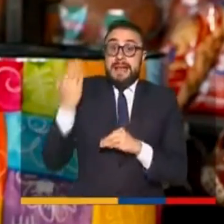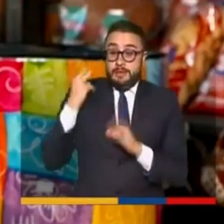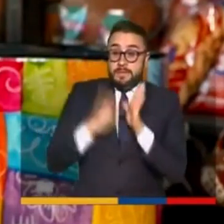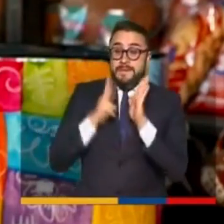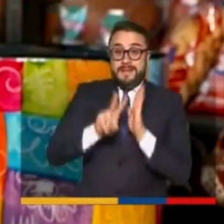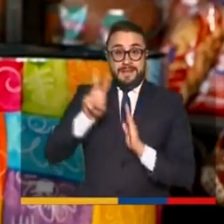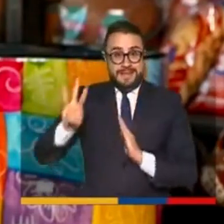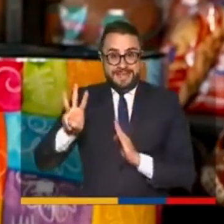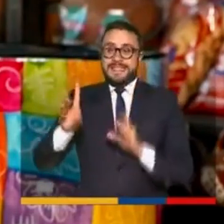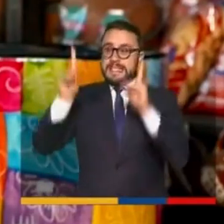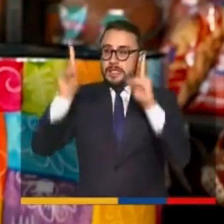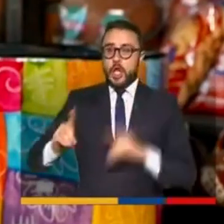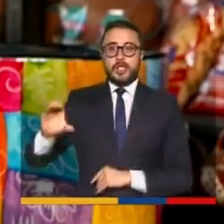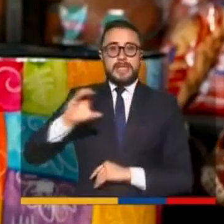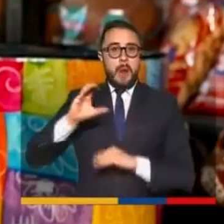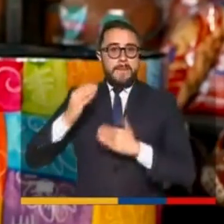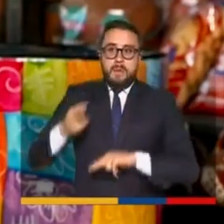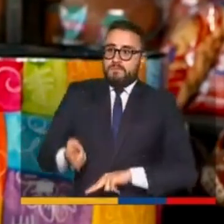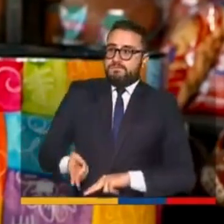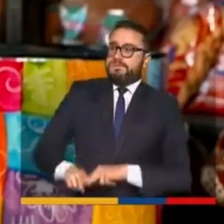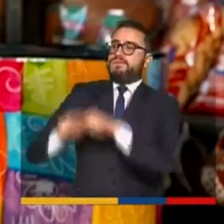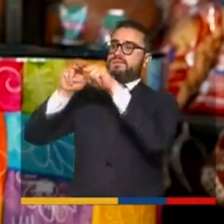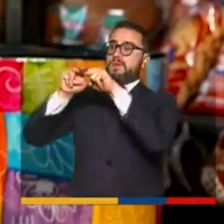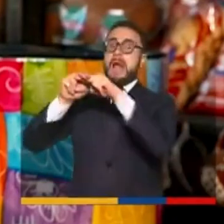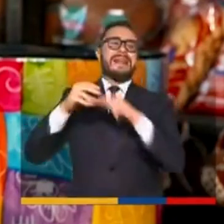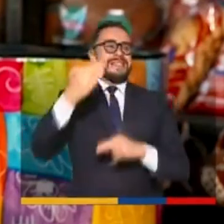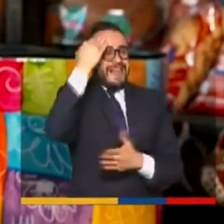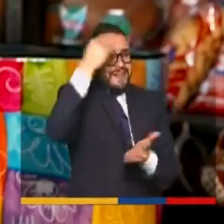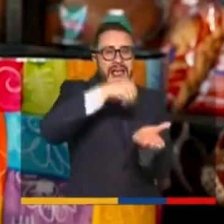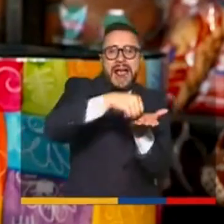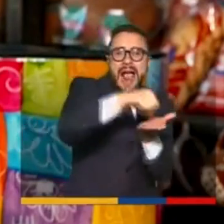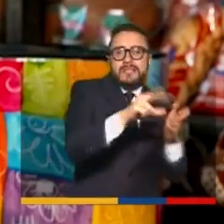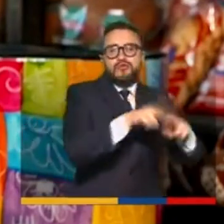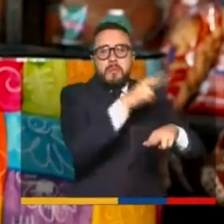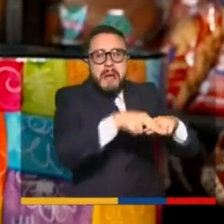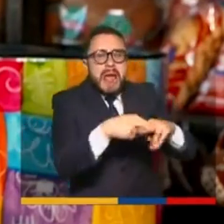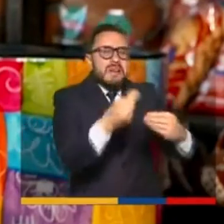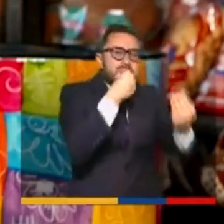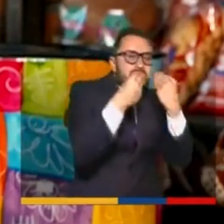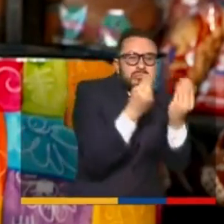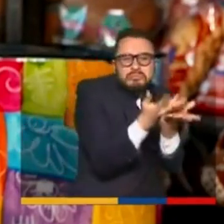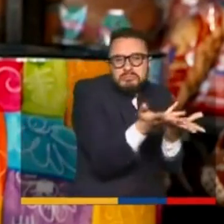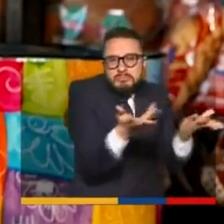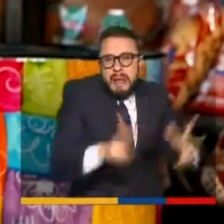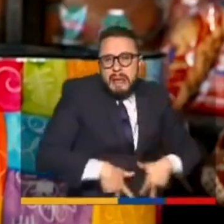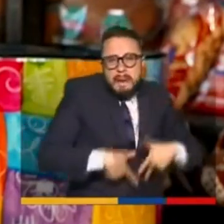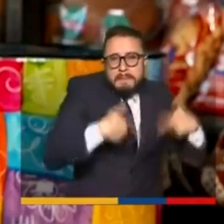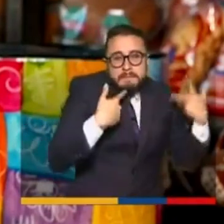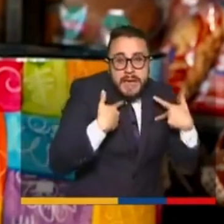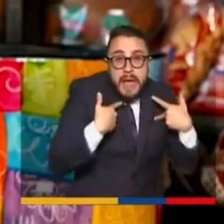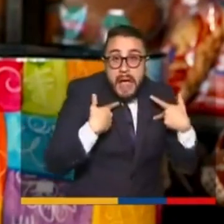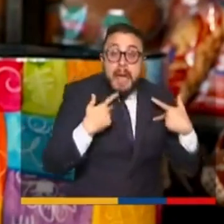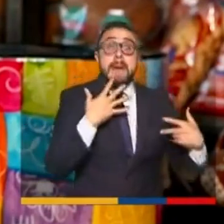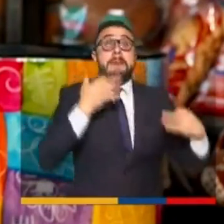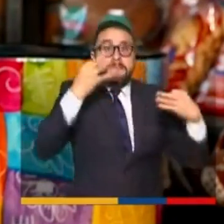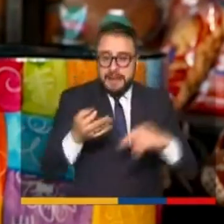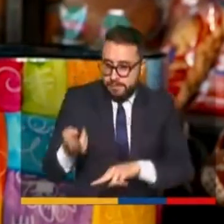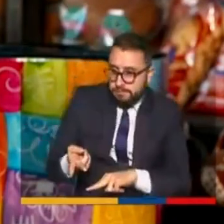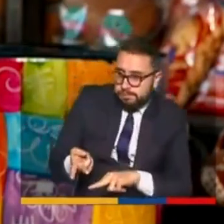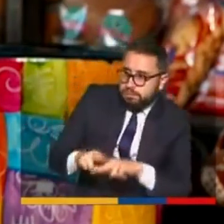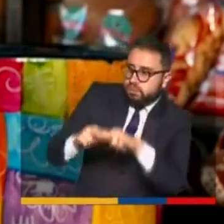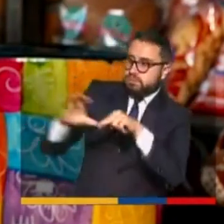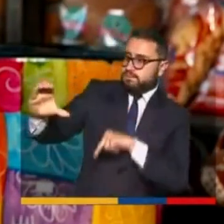2023, descontado el costo de la vida, hemos aumentado el salario real en